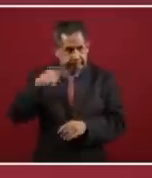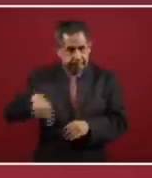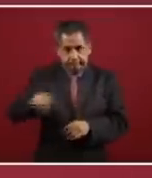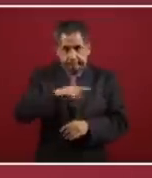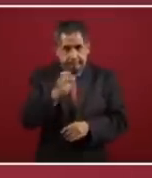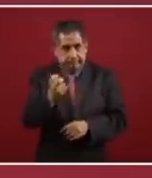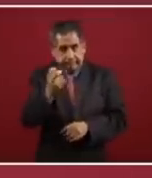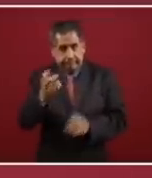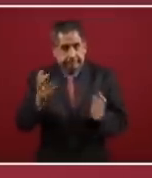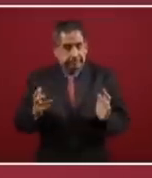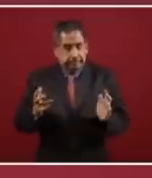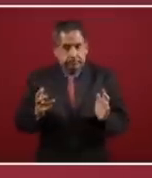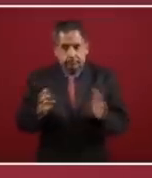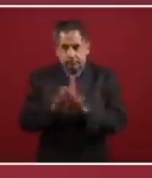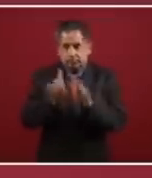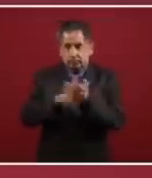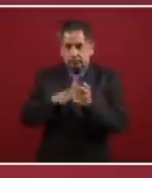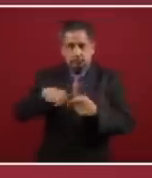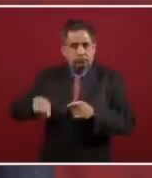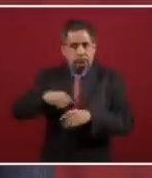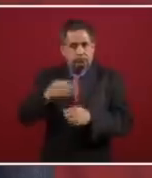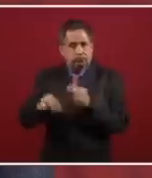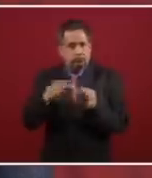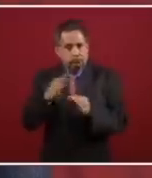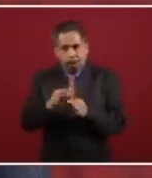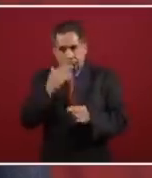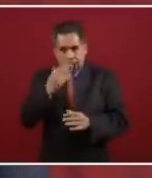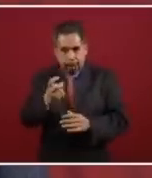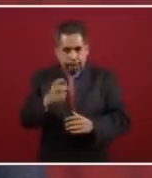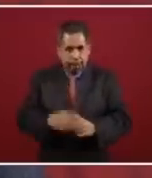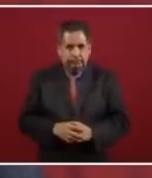y eso es lo que se está aplicando.